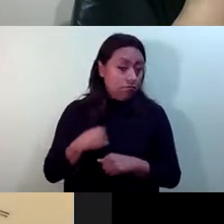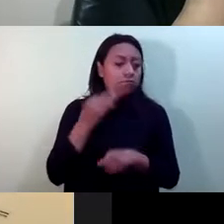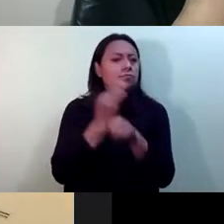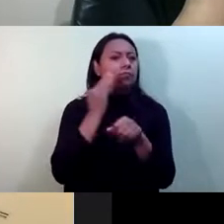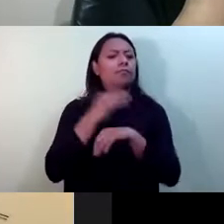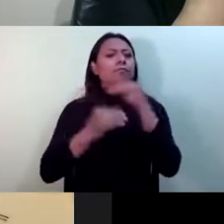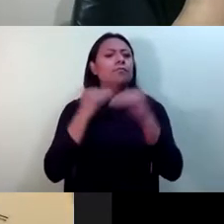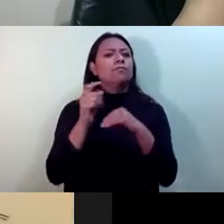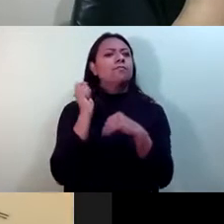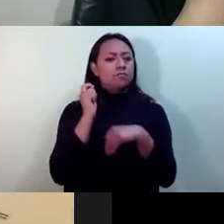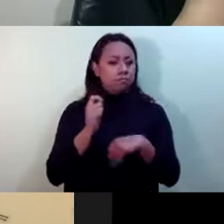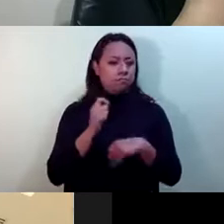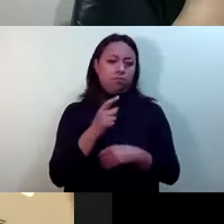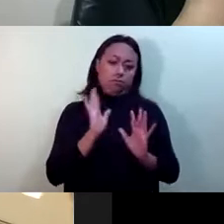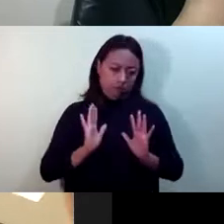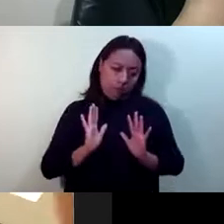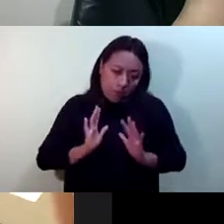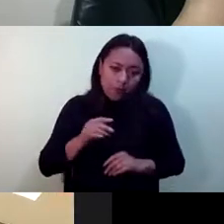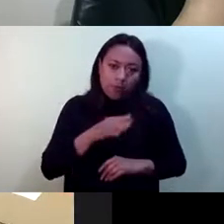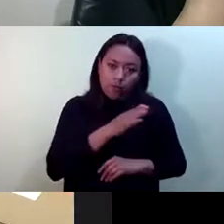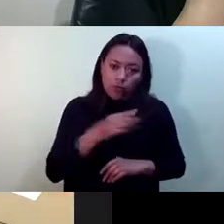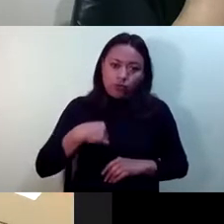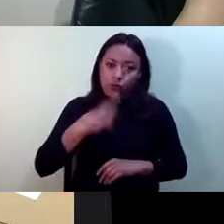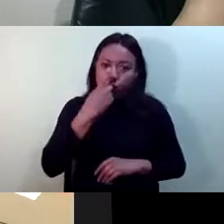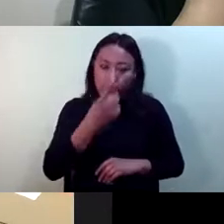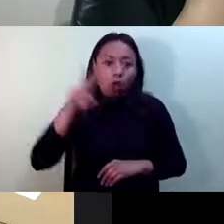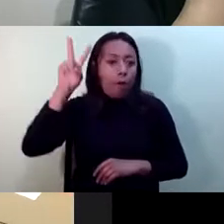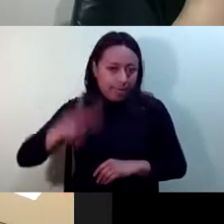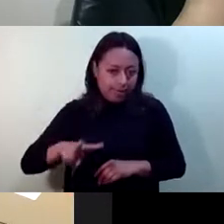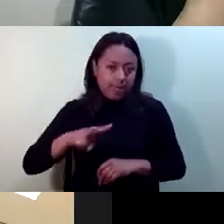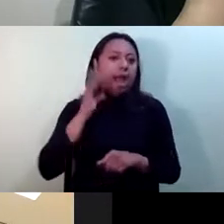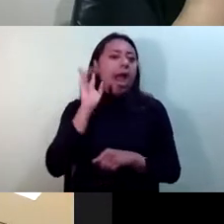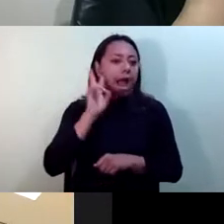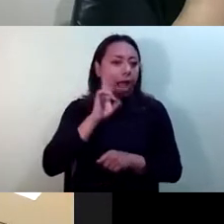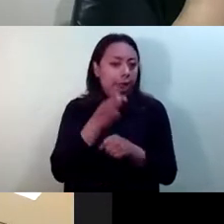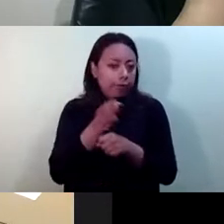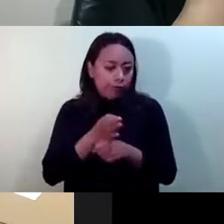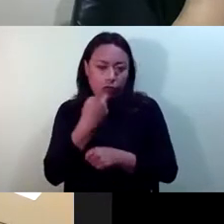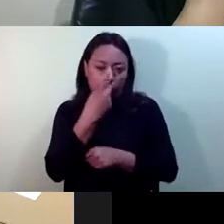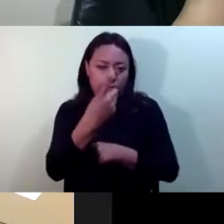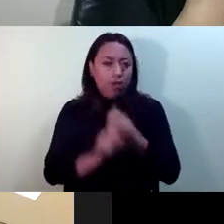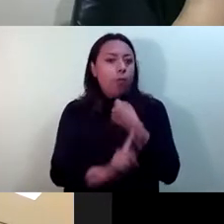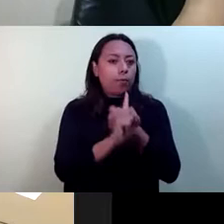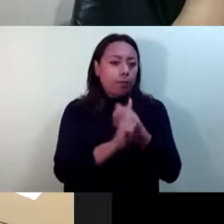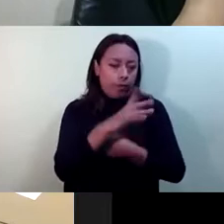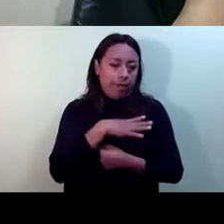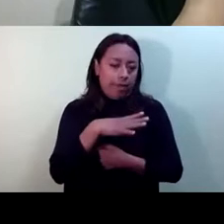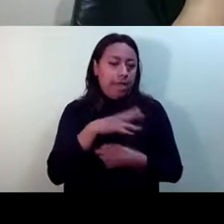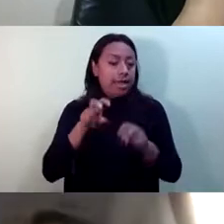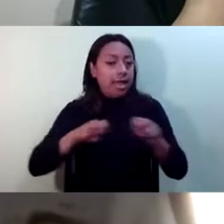con la verdad nunca es malo, estar diciendo, a ver, hay un problema. El problema es que el Tribunal